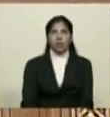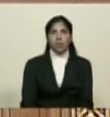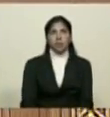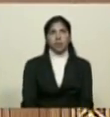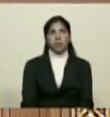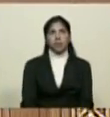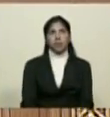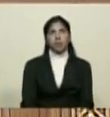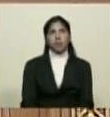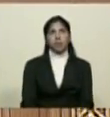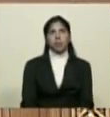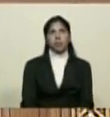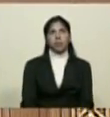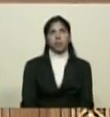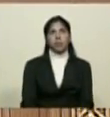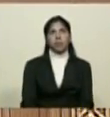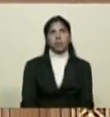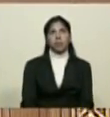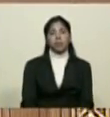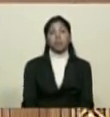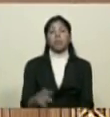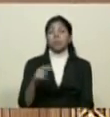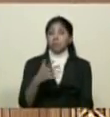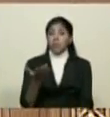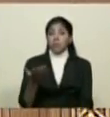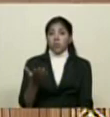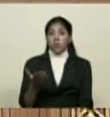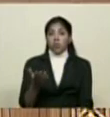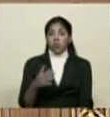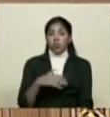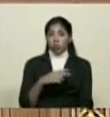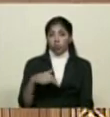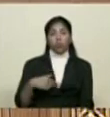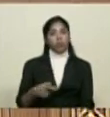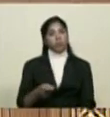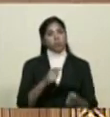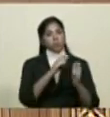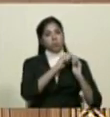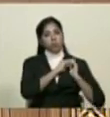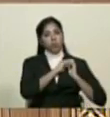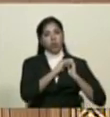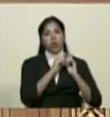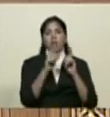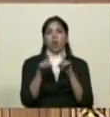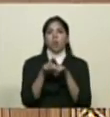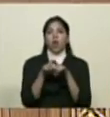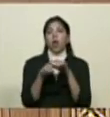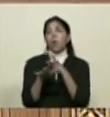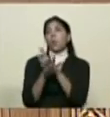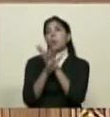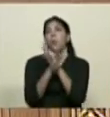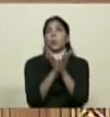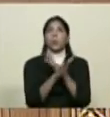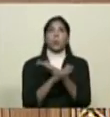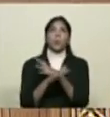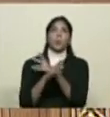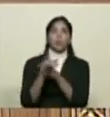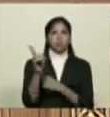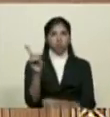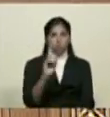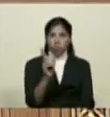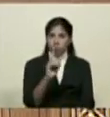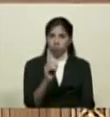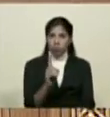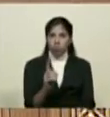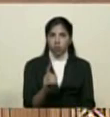Por eso nuestra llegada al Ministerio Público no fue para jugar metras, no. Las